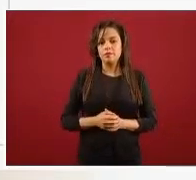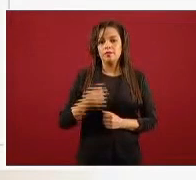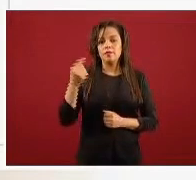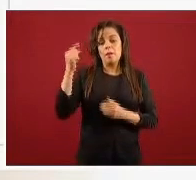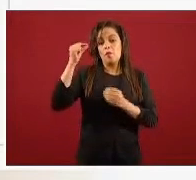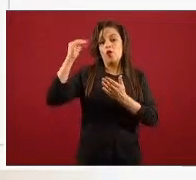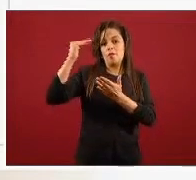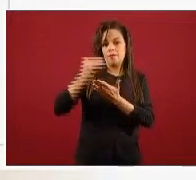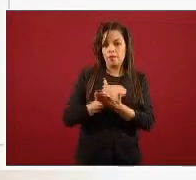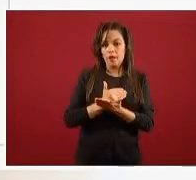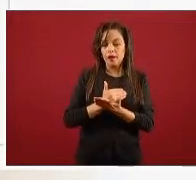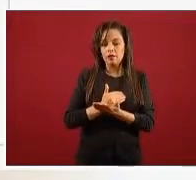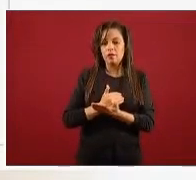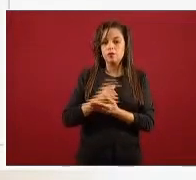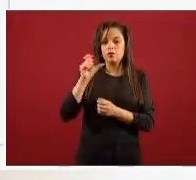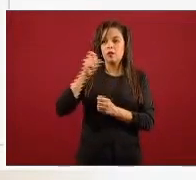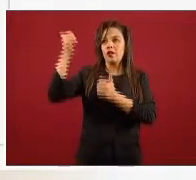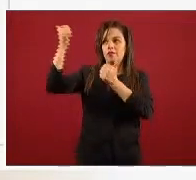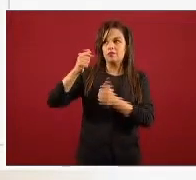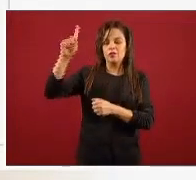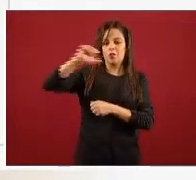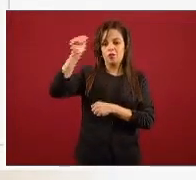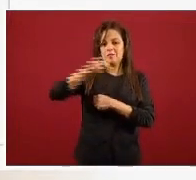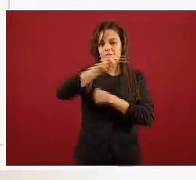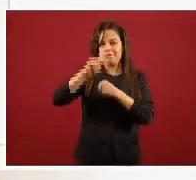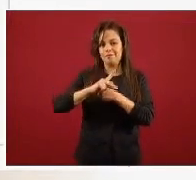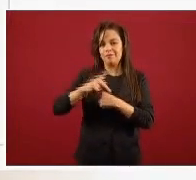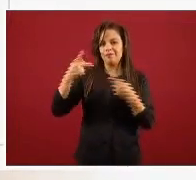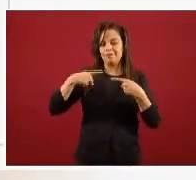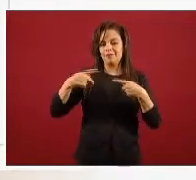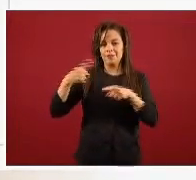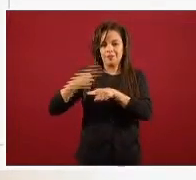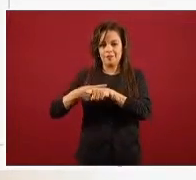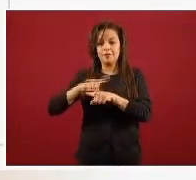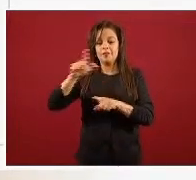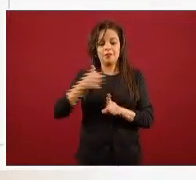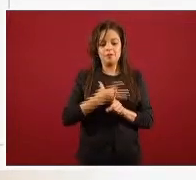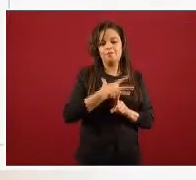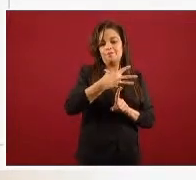que dejan de serlo, y entonces en fase 3 empieza en su momento la